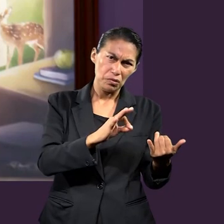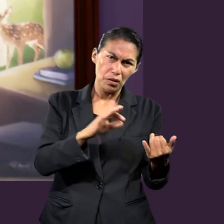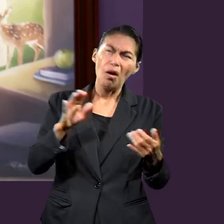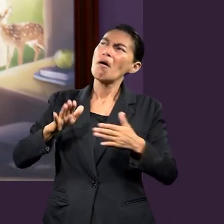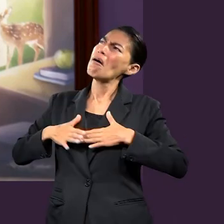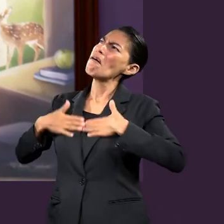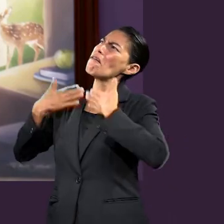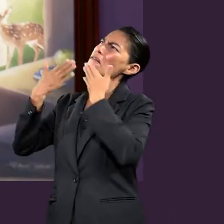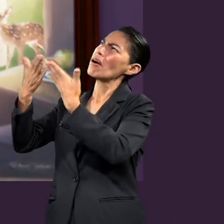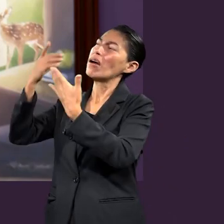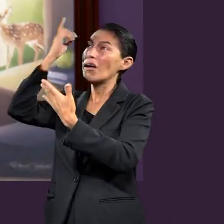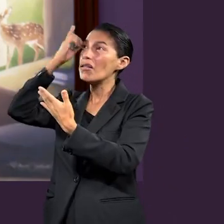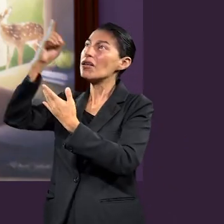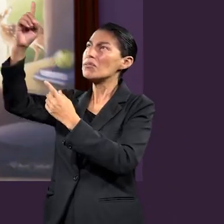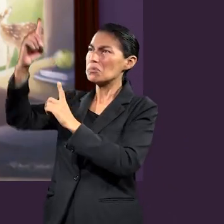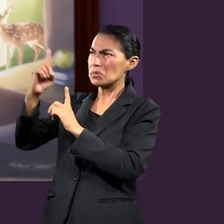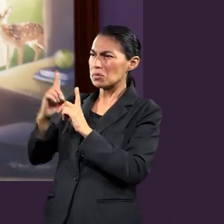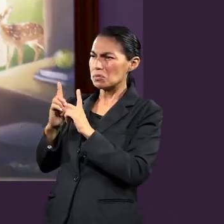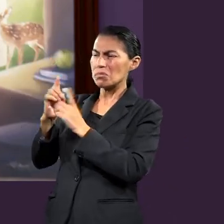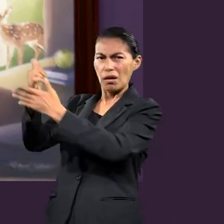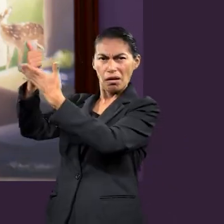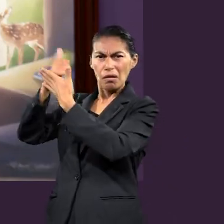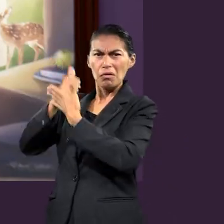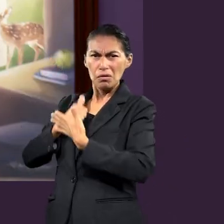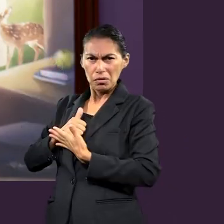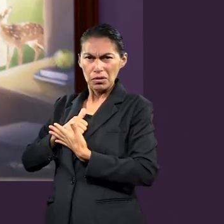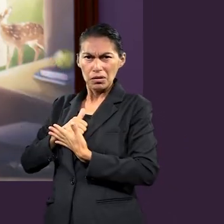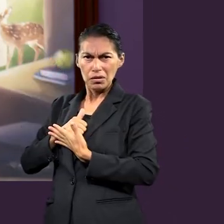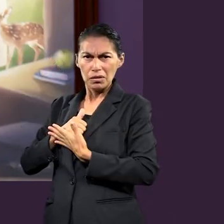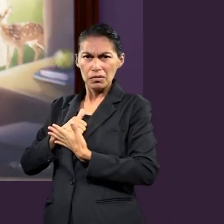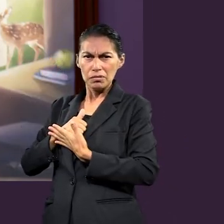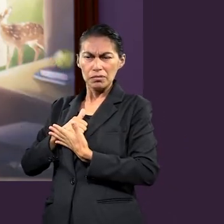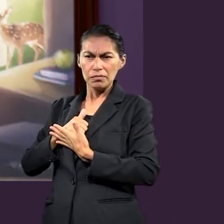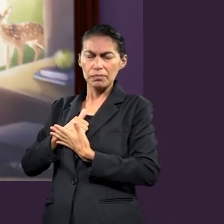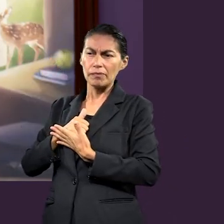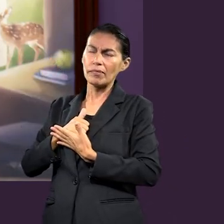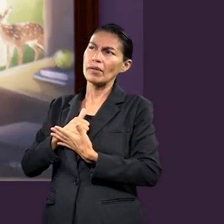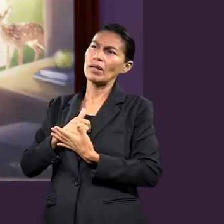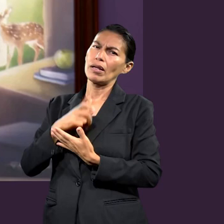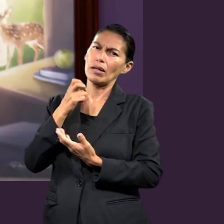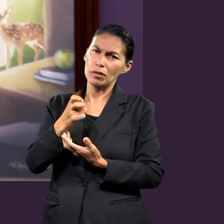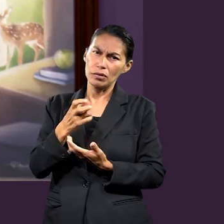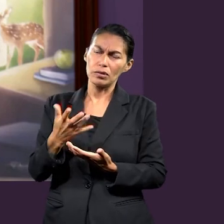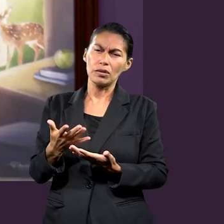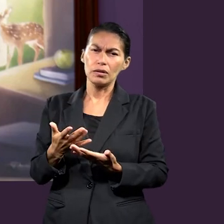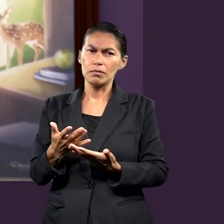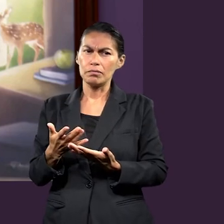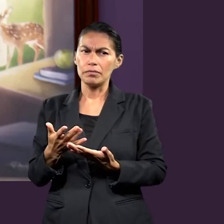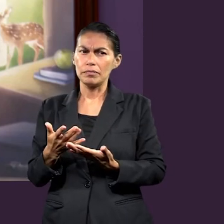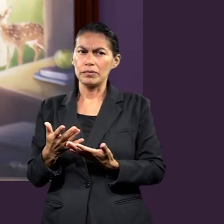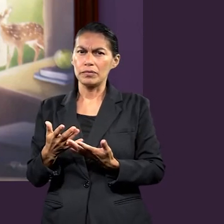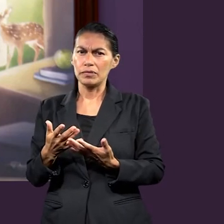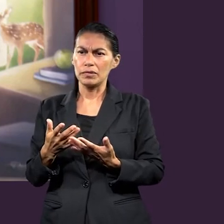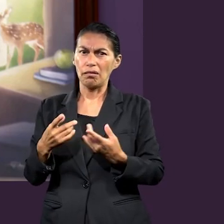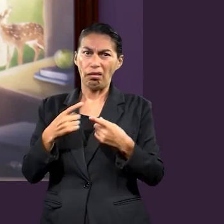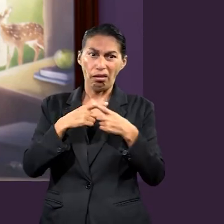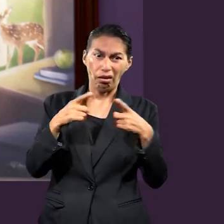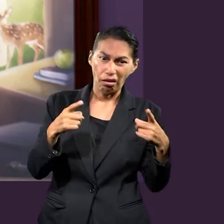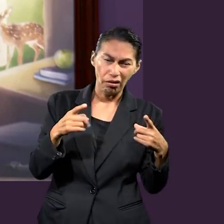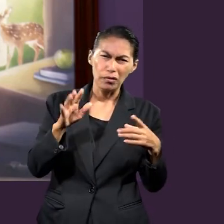podemos desobedecer, pero confiando en Dios de que Él va a estar con nosotros para afrontar las consecuencias.